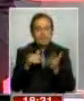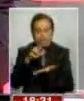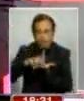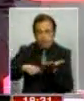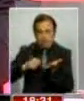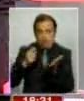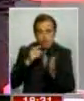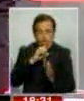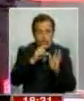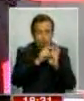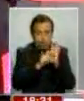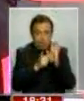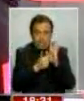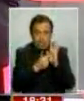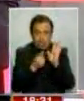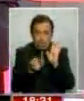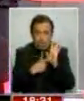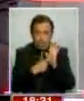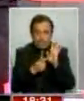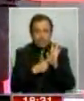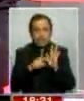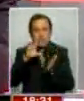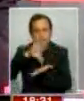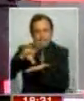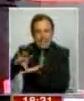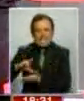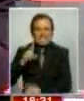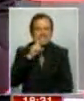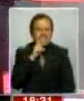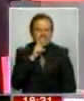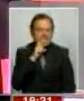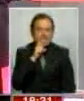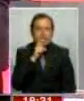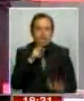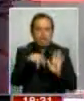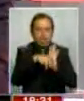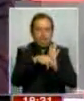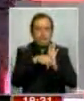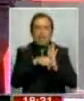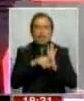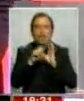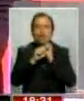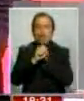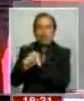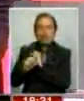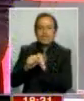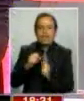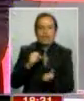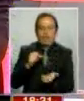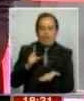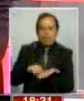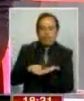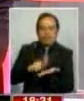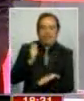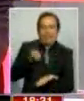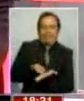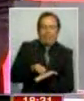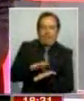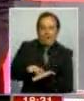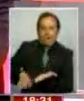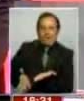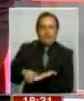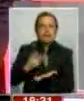códigos tributarios los países tengan una norma anti-ilusión. El proyecto lo trae. Con otras facultades propiamente tal